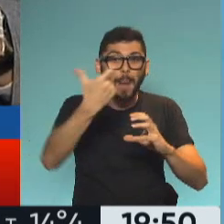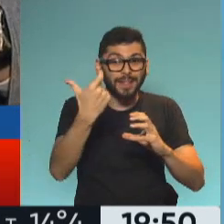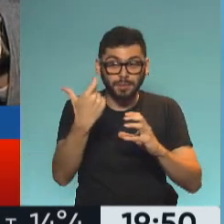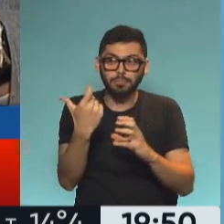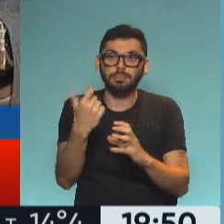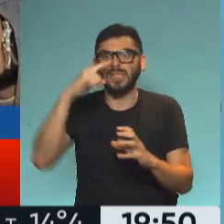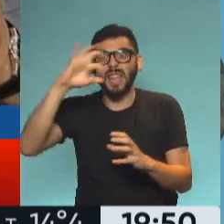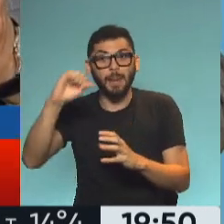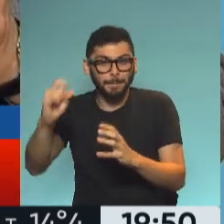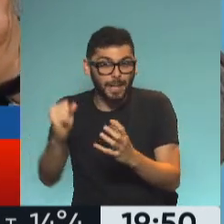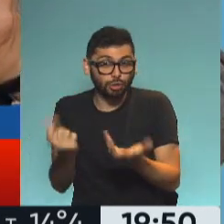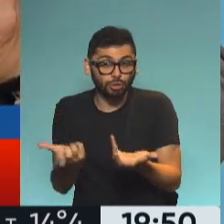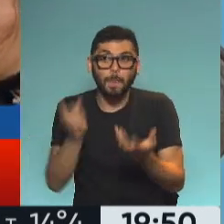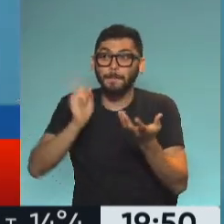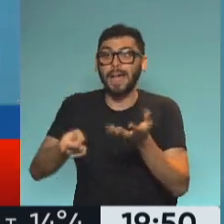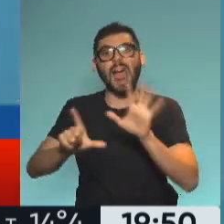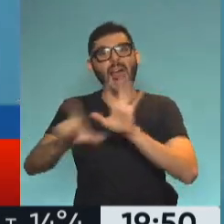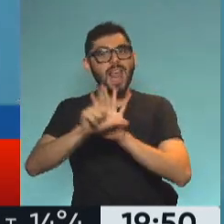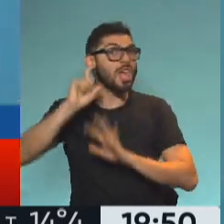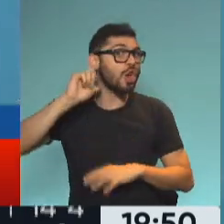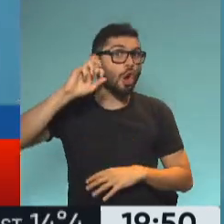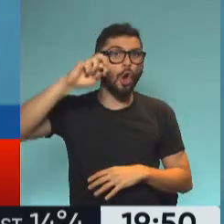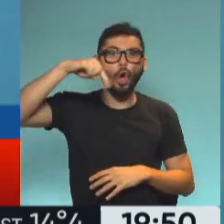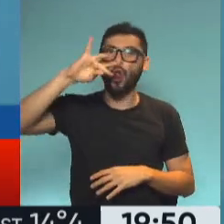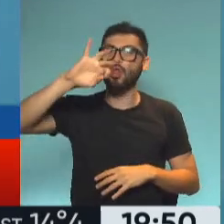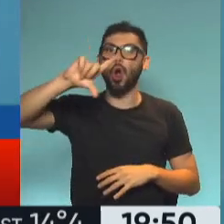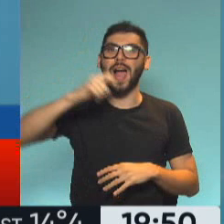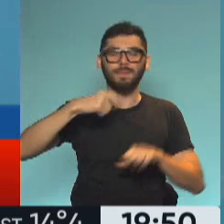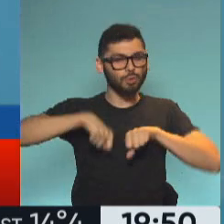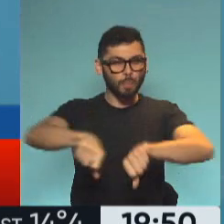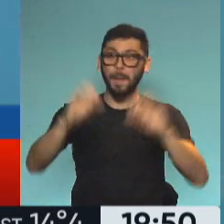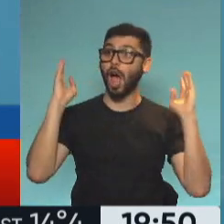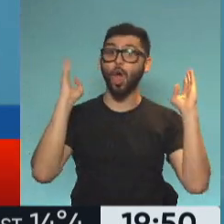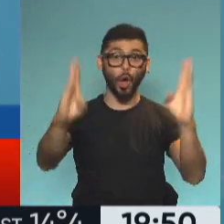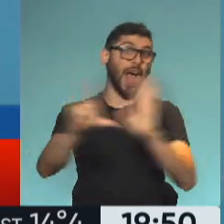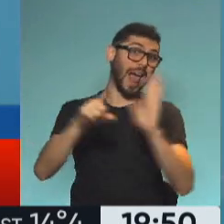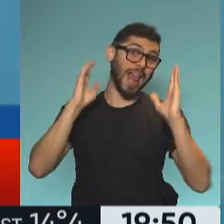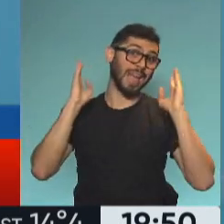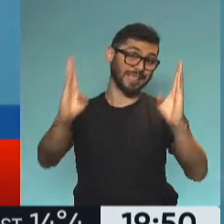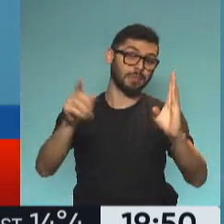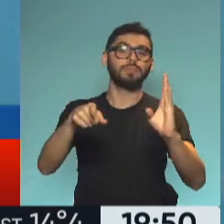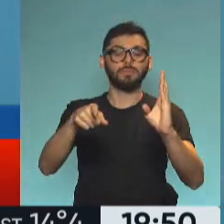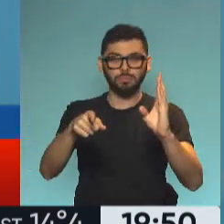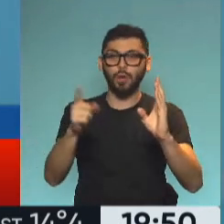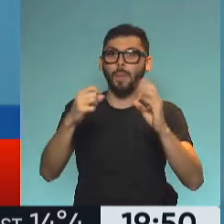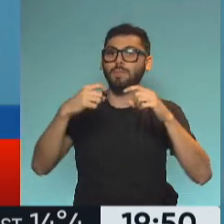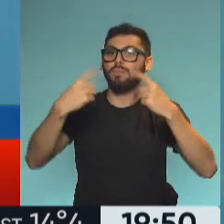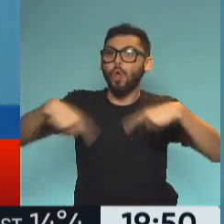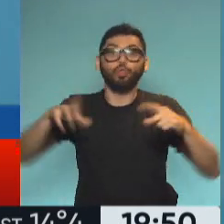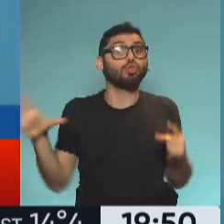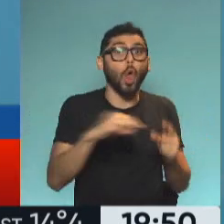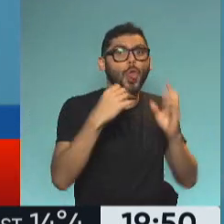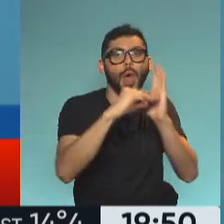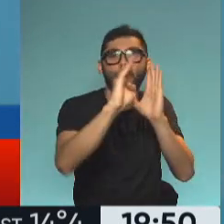arrancó la ley de góndolas, que eso es algo que yo creo que va a tener mucho en el futuro, mucha importancia. Todos los productos tienen que estar en la góndola, no solo